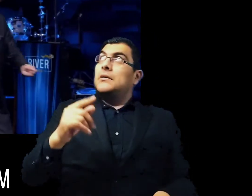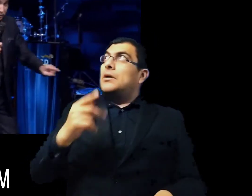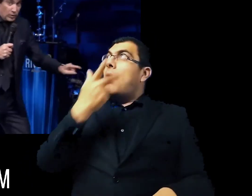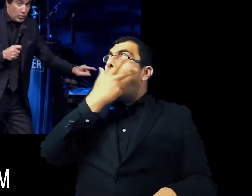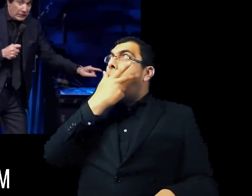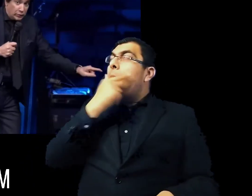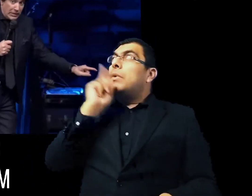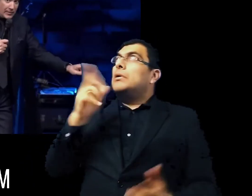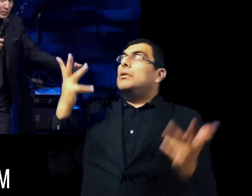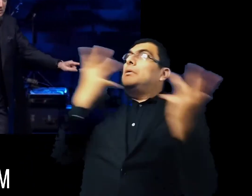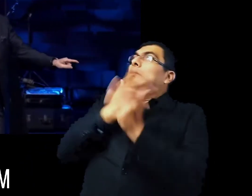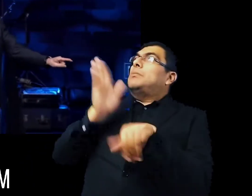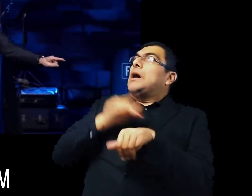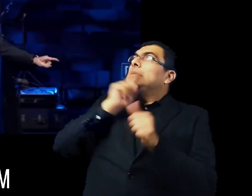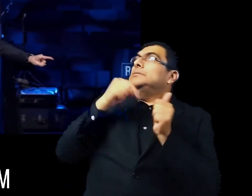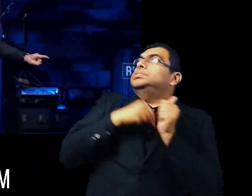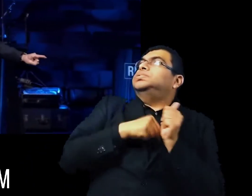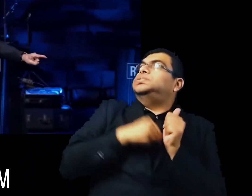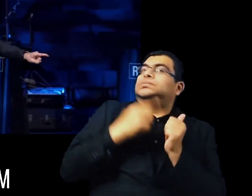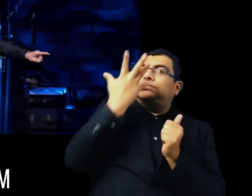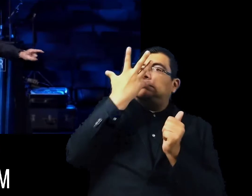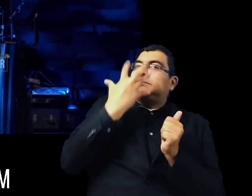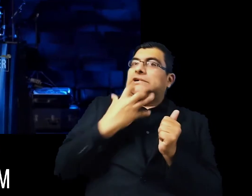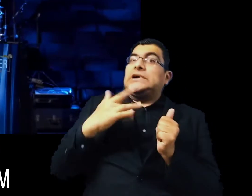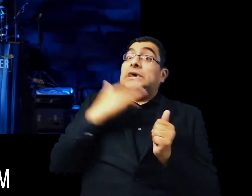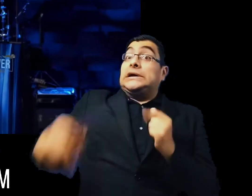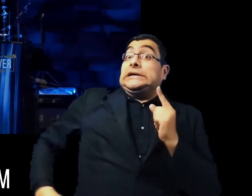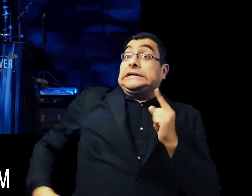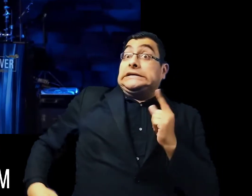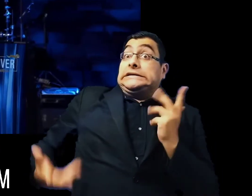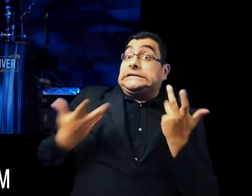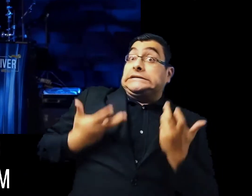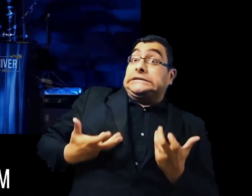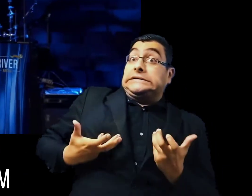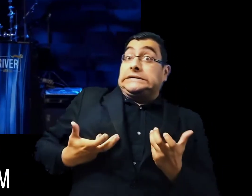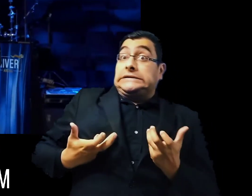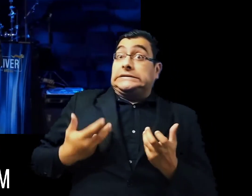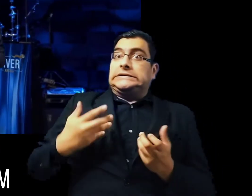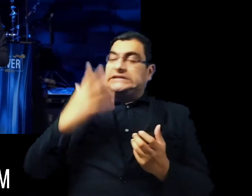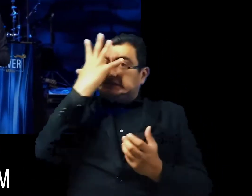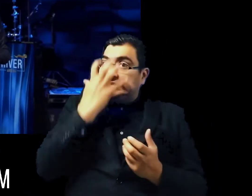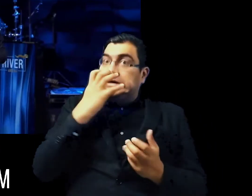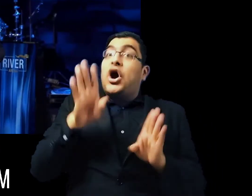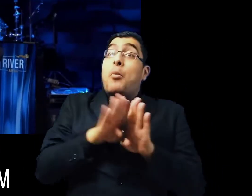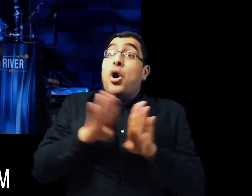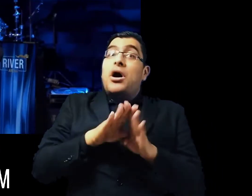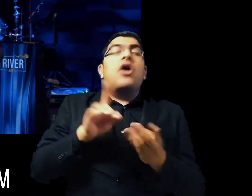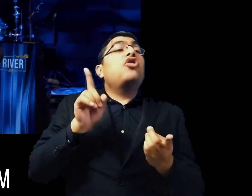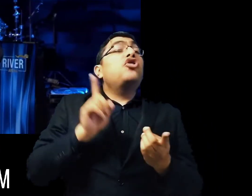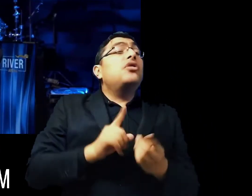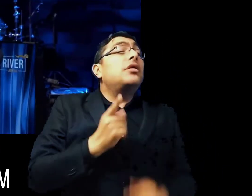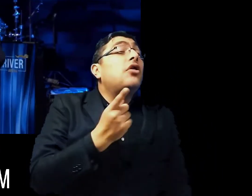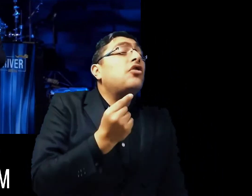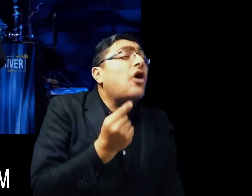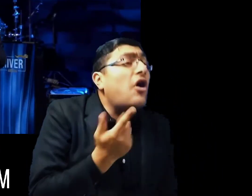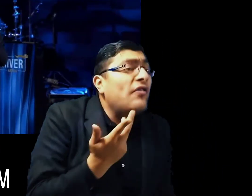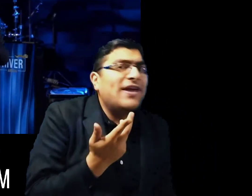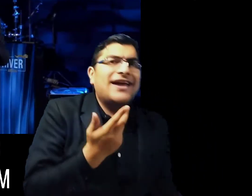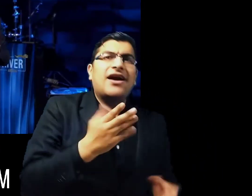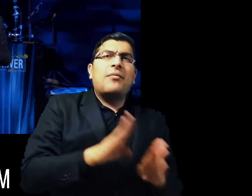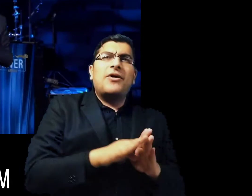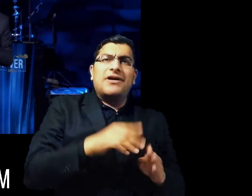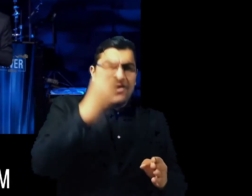más adentro del huerto y la vergüenza que ya sentían. Así que le preguntó, ¿dónde estás? Él tiende a que salgamos